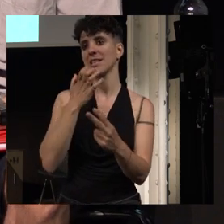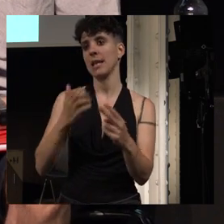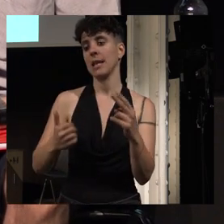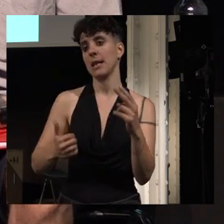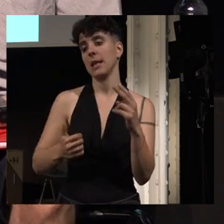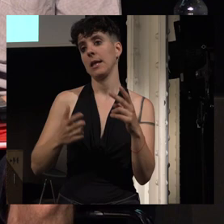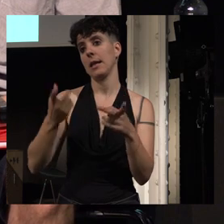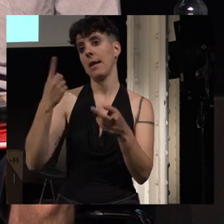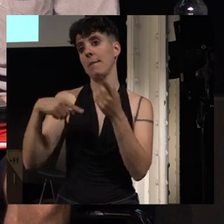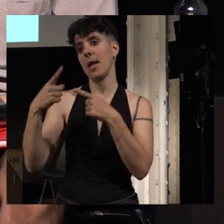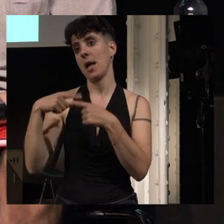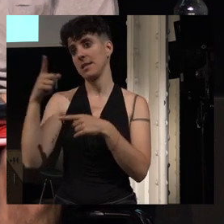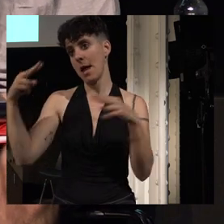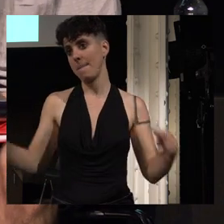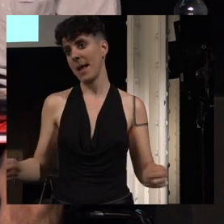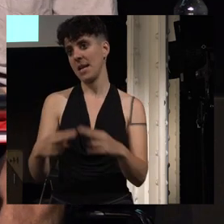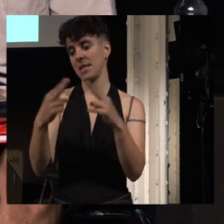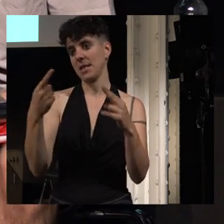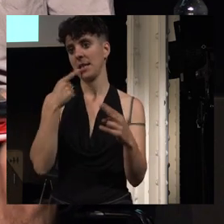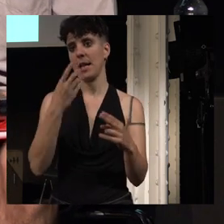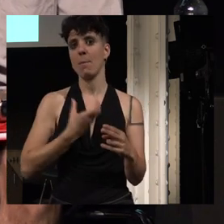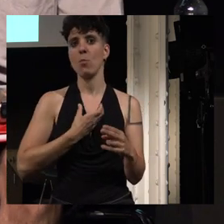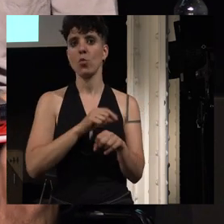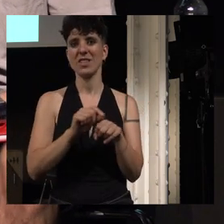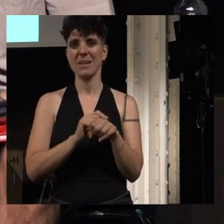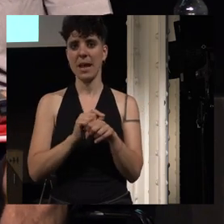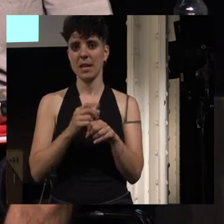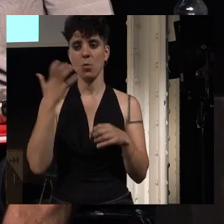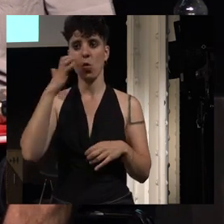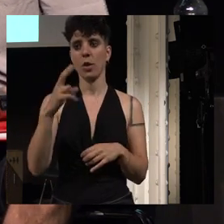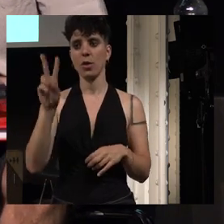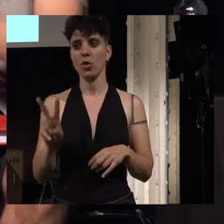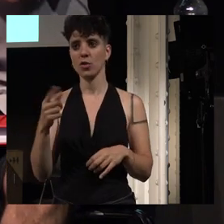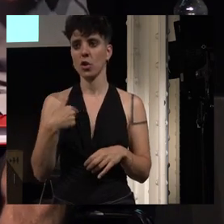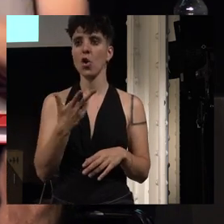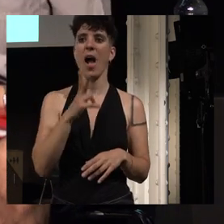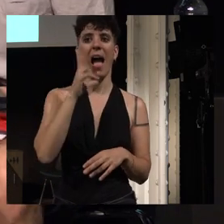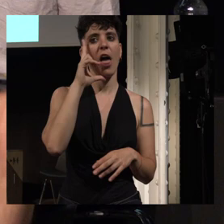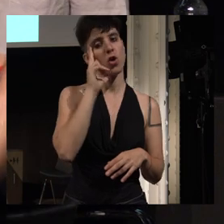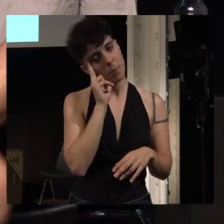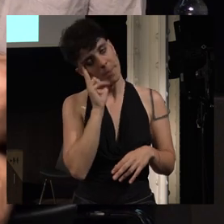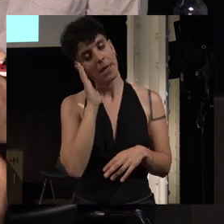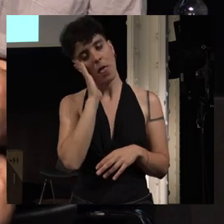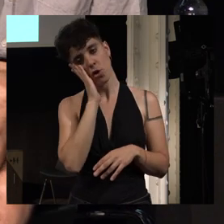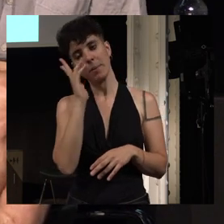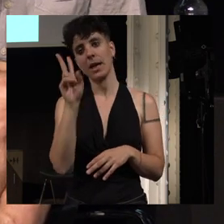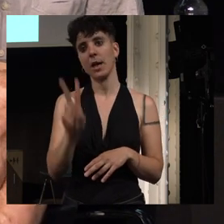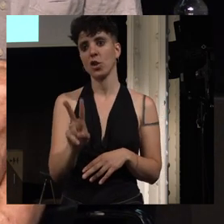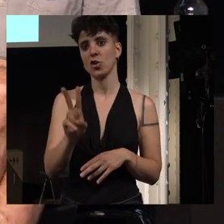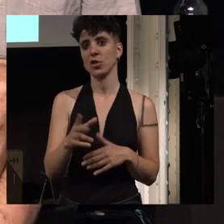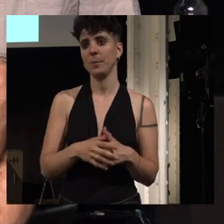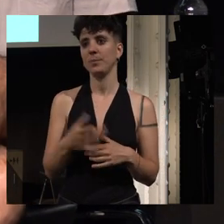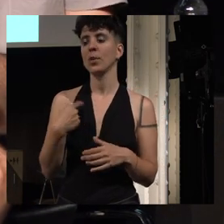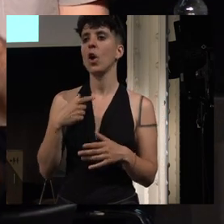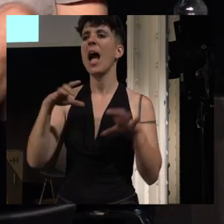París. Municipalismo queer 2. Tú estás en esas, yo. Sí, yo ya estoy. A dormir 2, si es tan común. Como no, decía. No. En el mes de abril del año